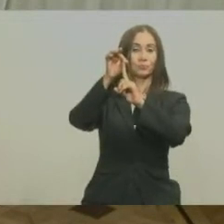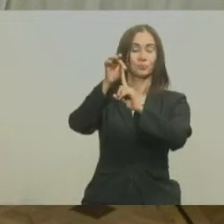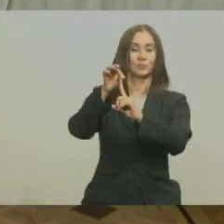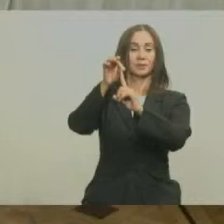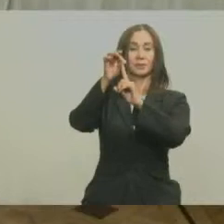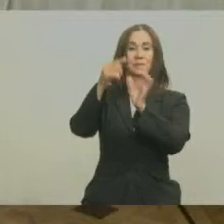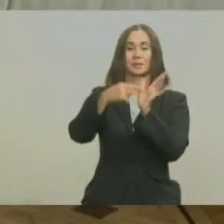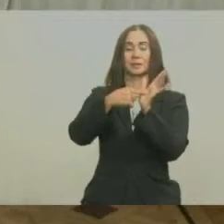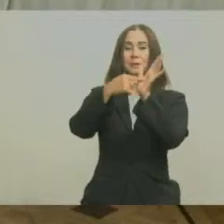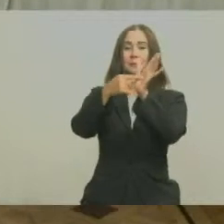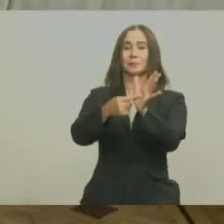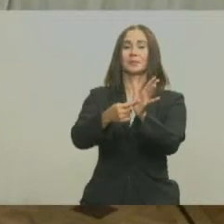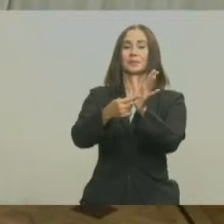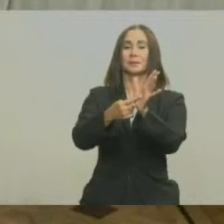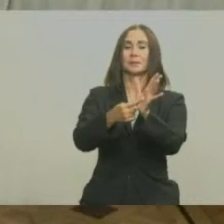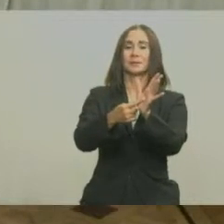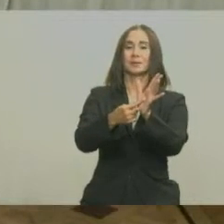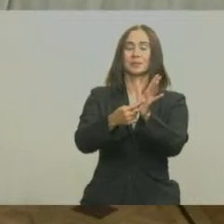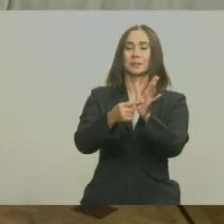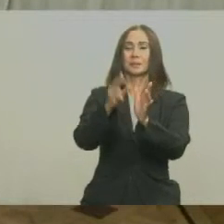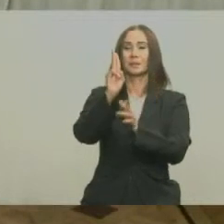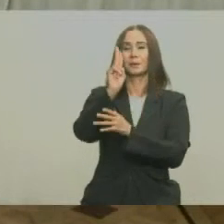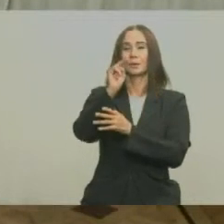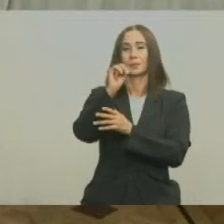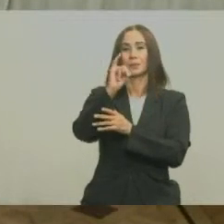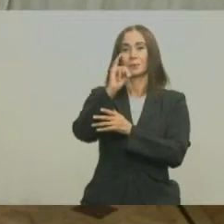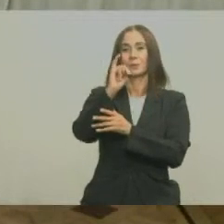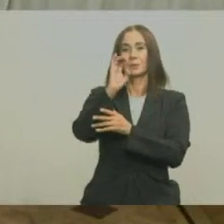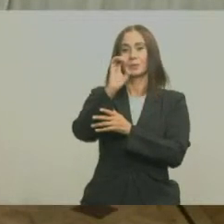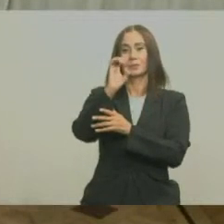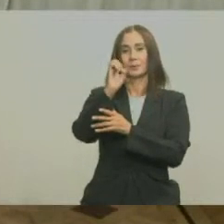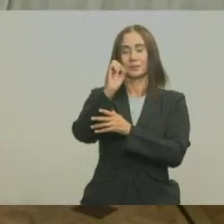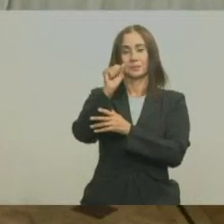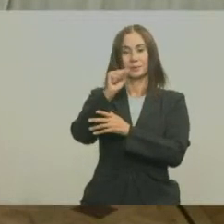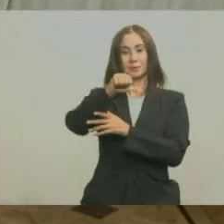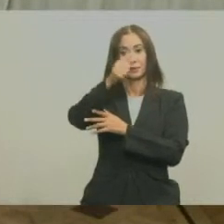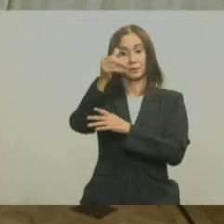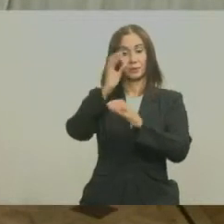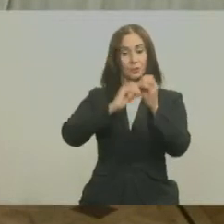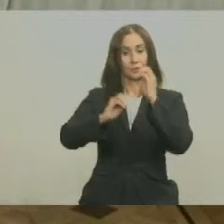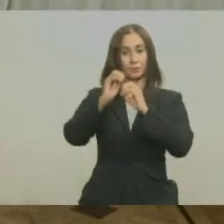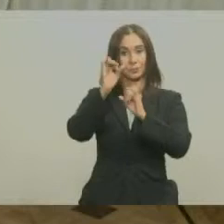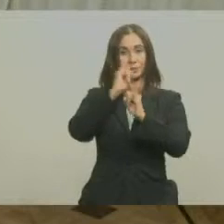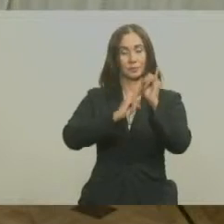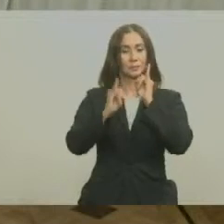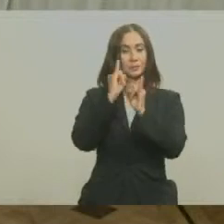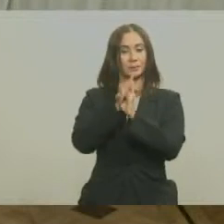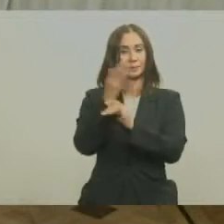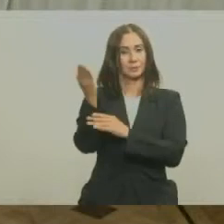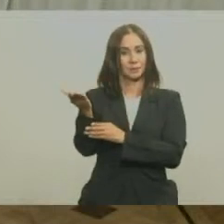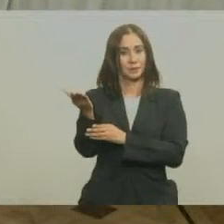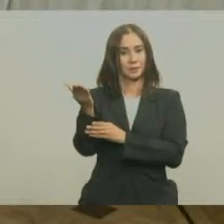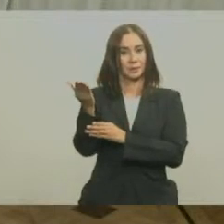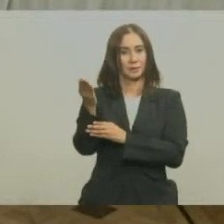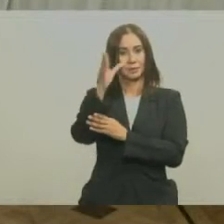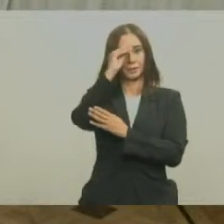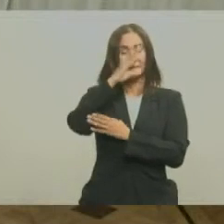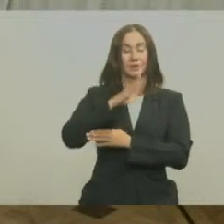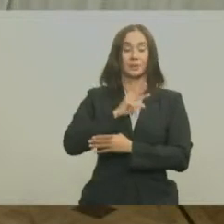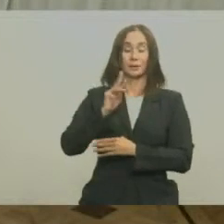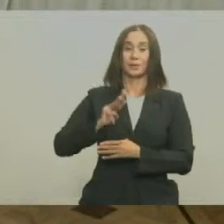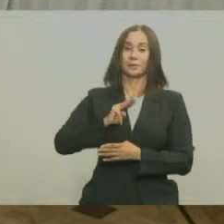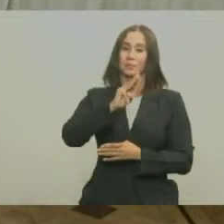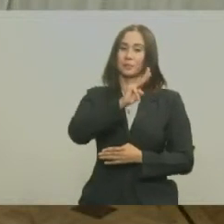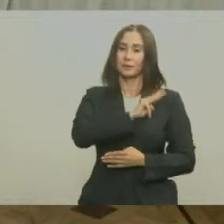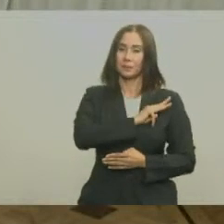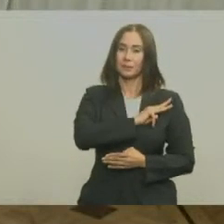distinguida representante del UNICEF y demás órganos internacionales, señores